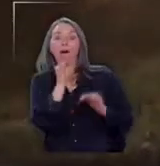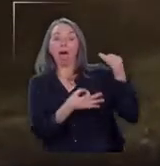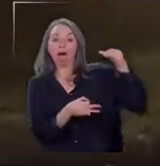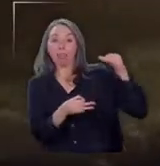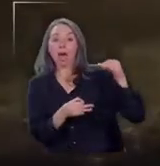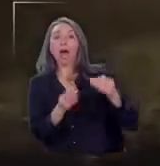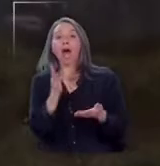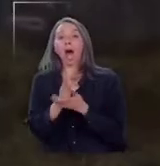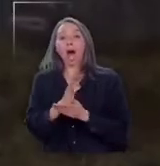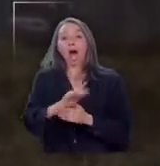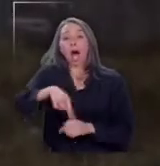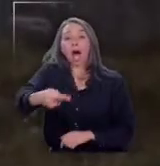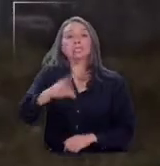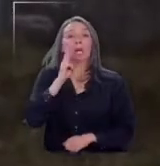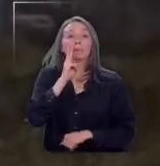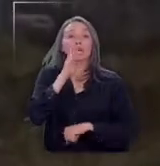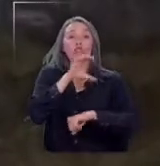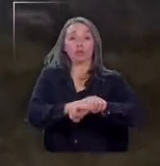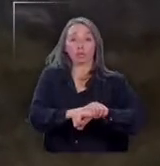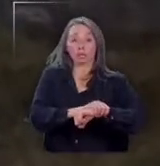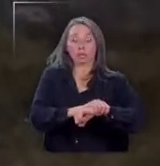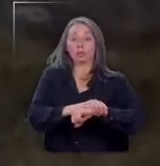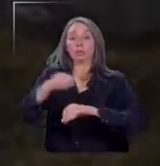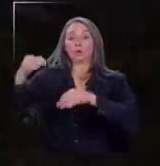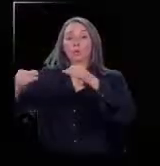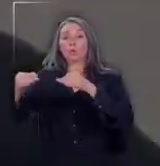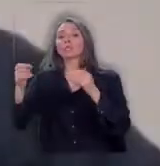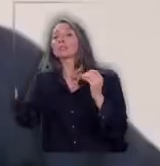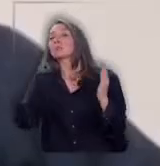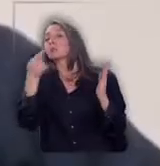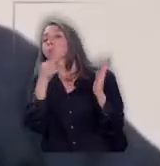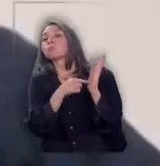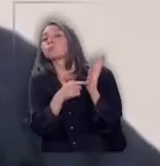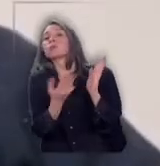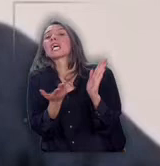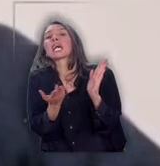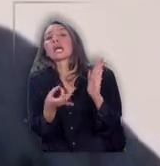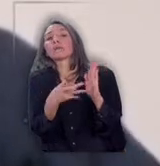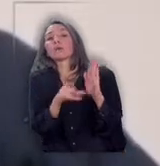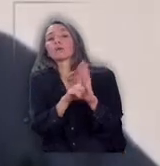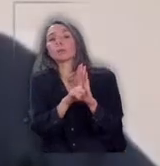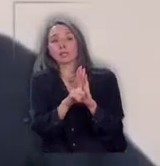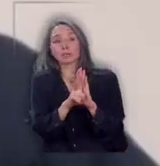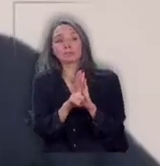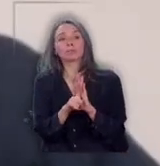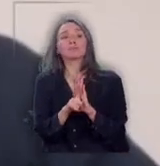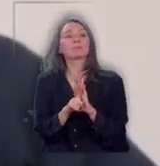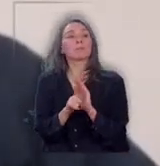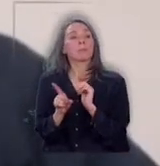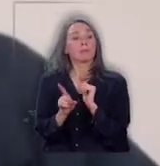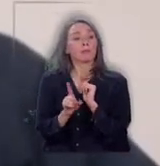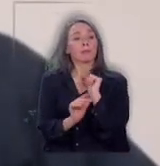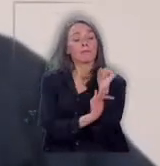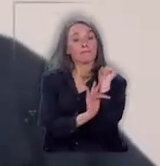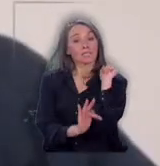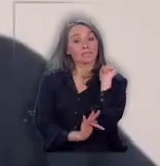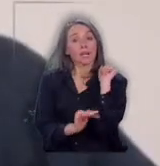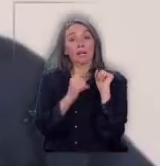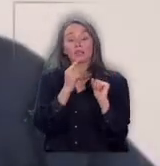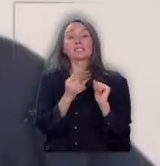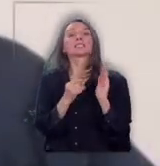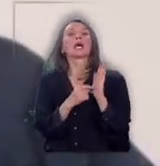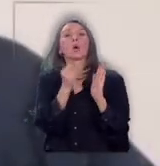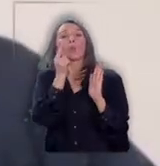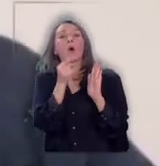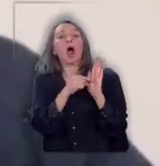ampliada hasta el miércoles cuando se realizará su formalización que nos permita determinar Cuál es la calificación